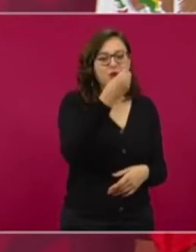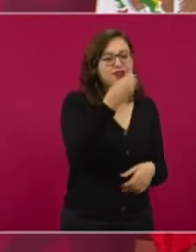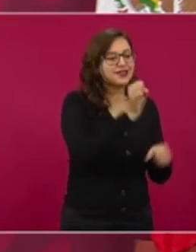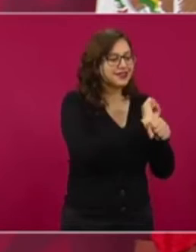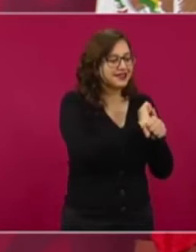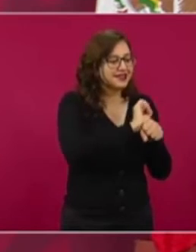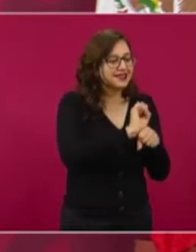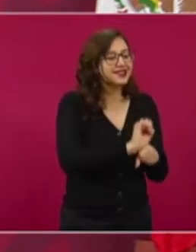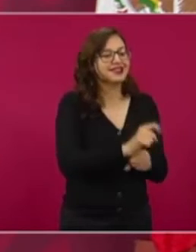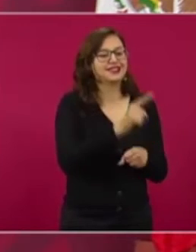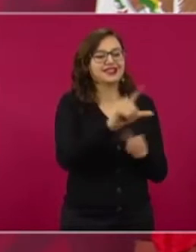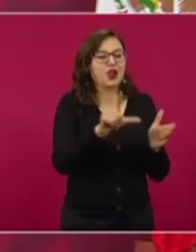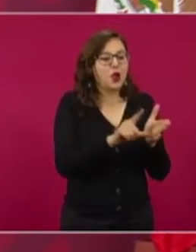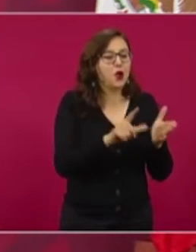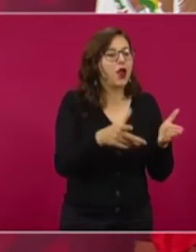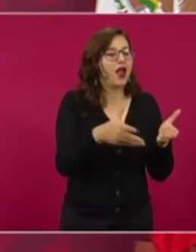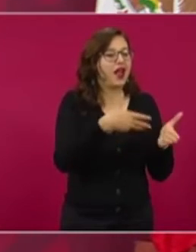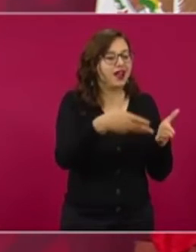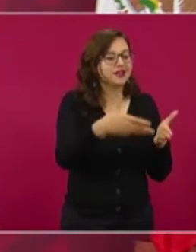es